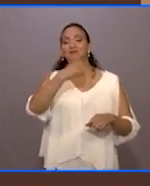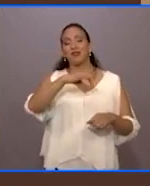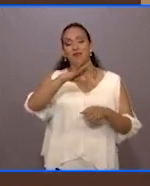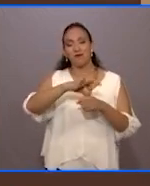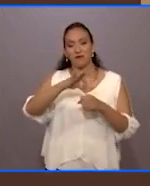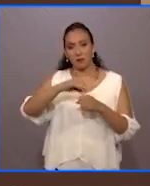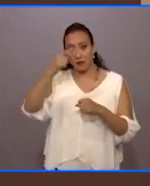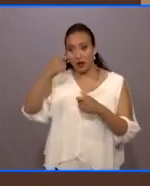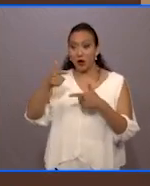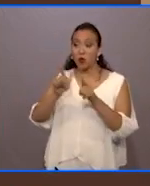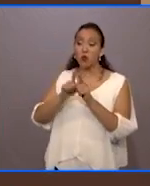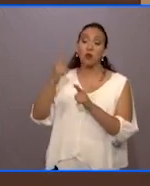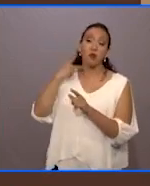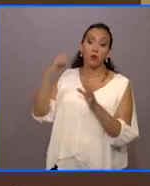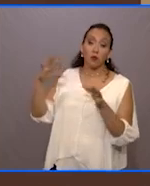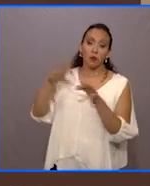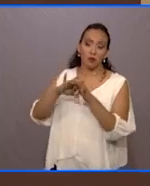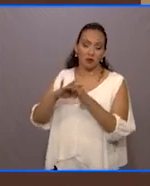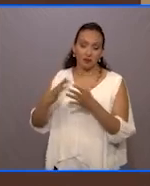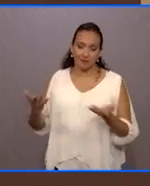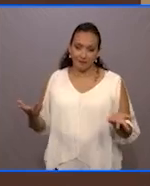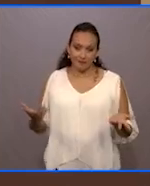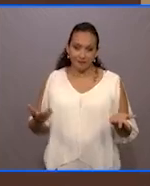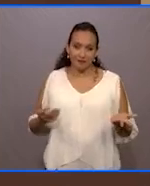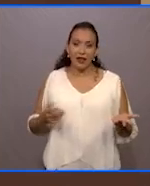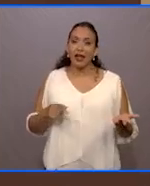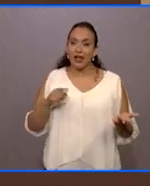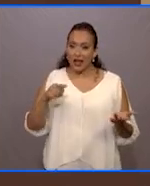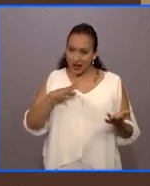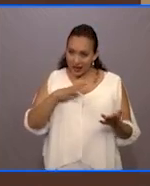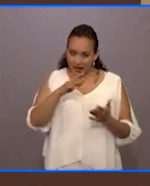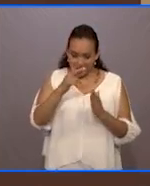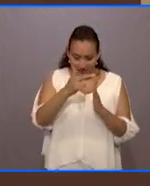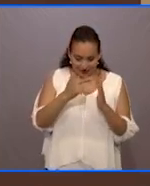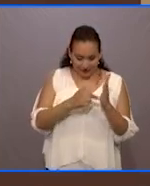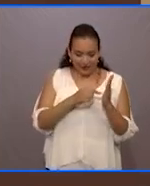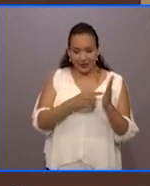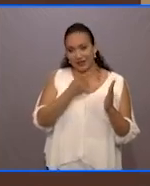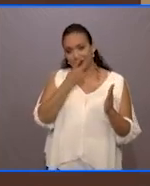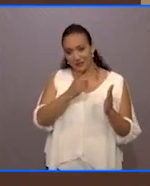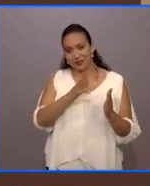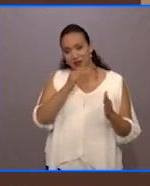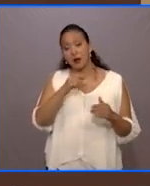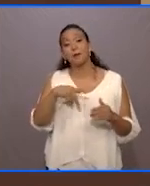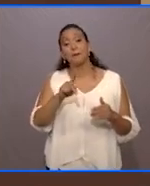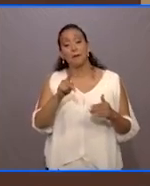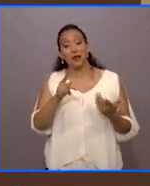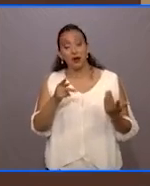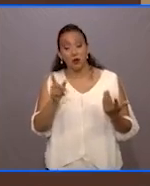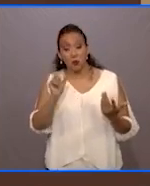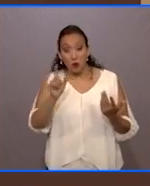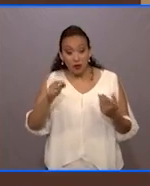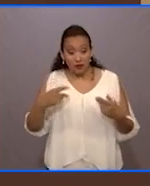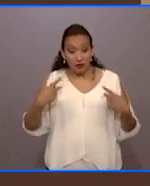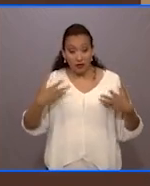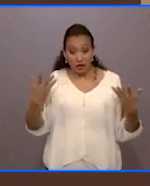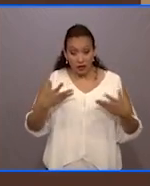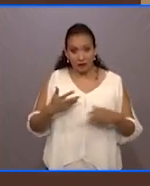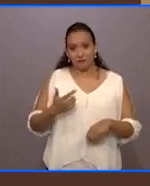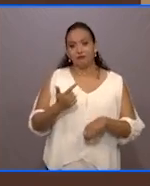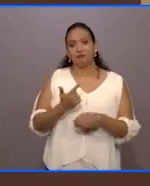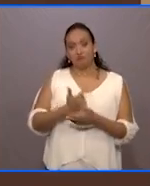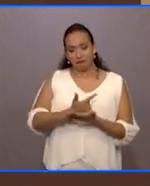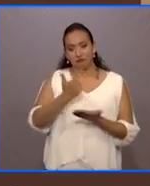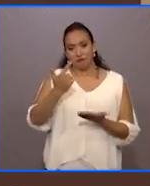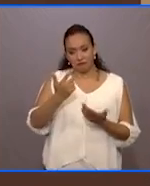identidad a un partido o fuerza política. Se encuentran apegadas al marco constitucional y legal, además que los agravios de los promoventes se tratan de